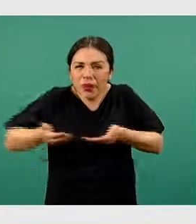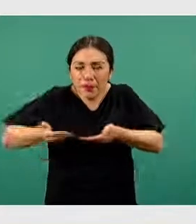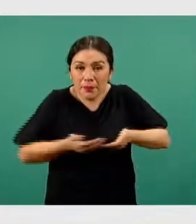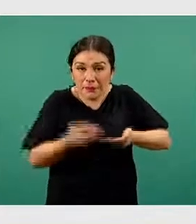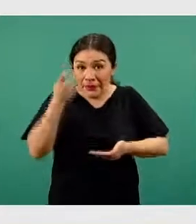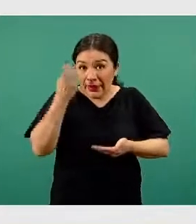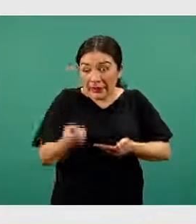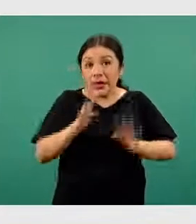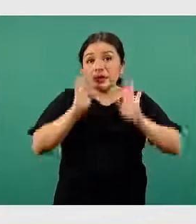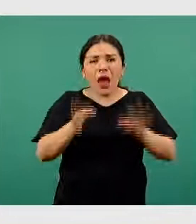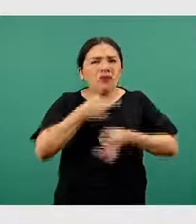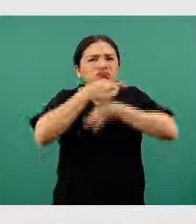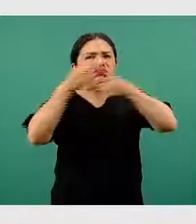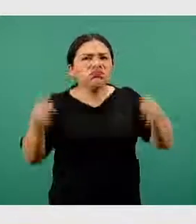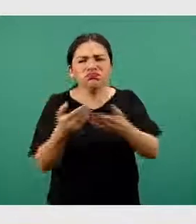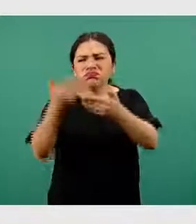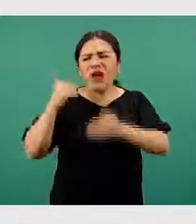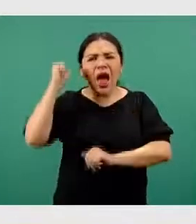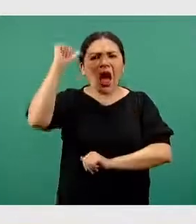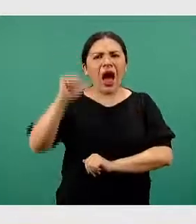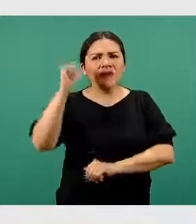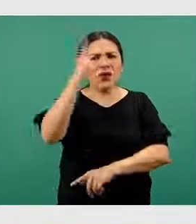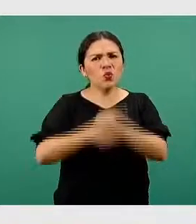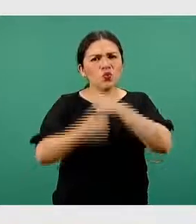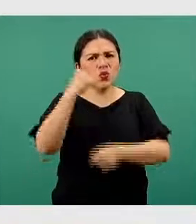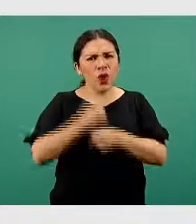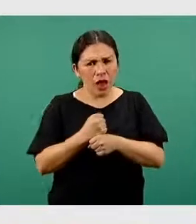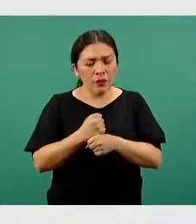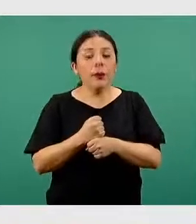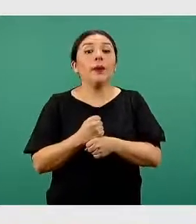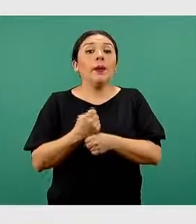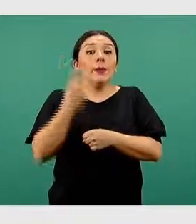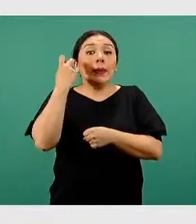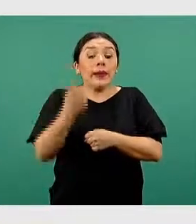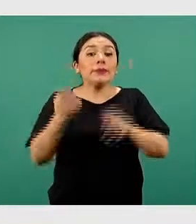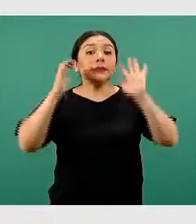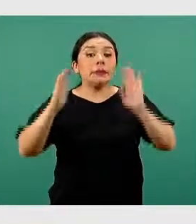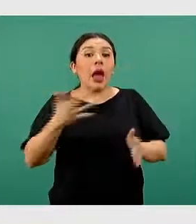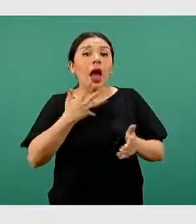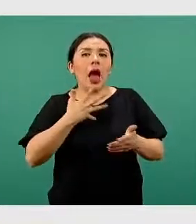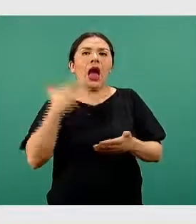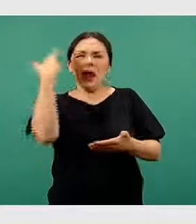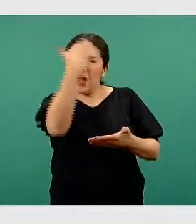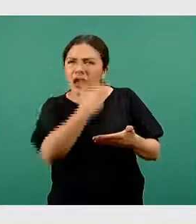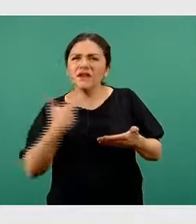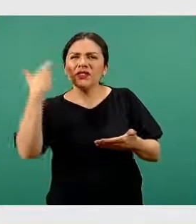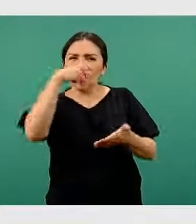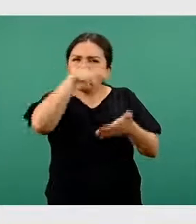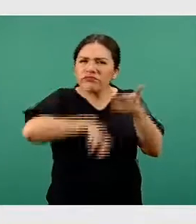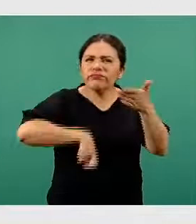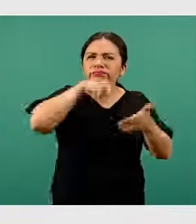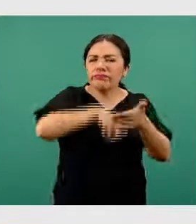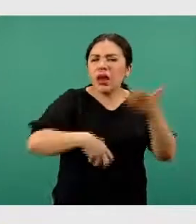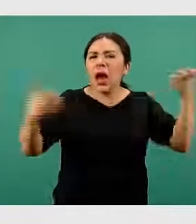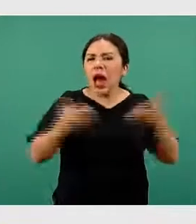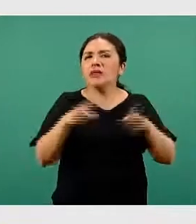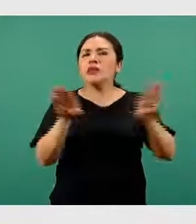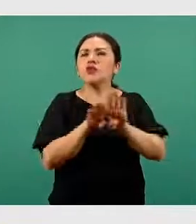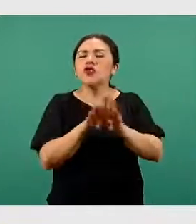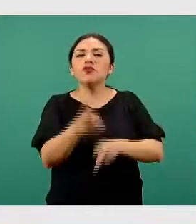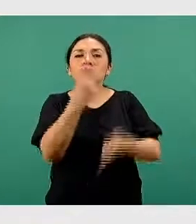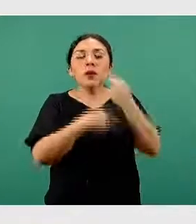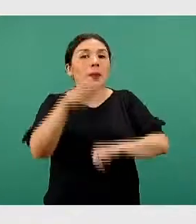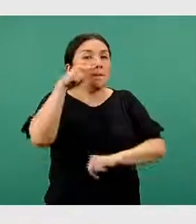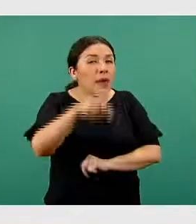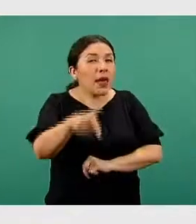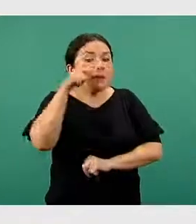Este fue emitido en abril del año pasado y ha pasado por varias revisiones en este proceso de generación de